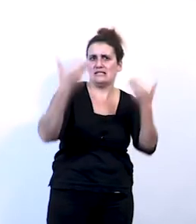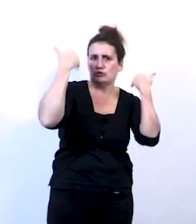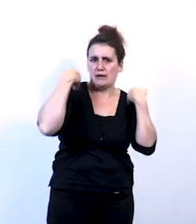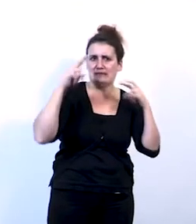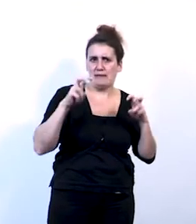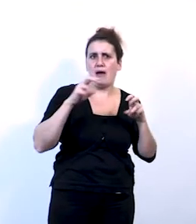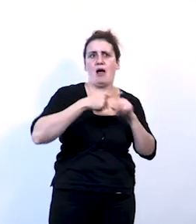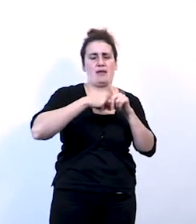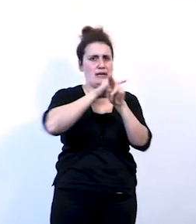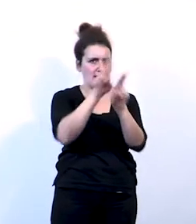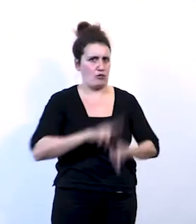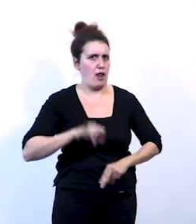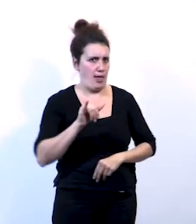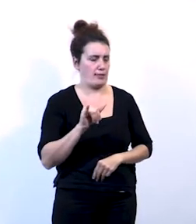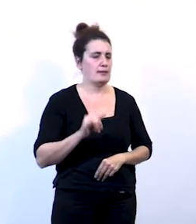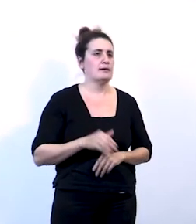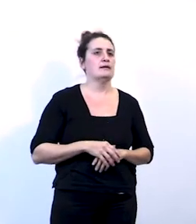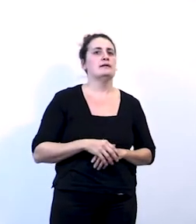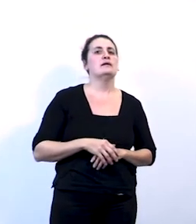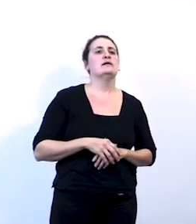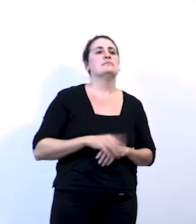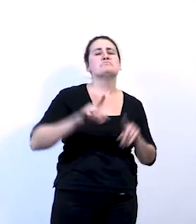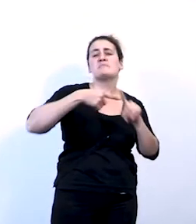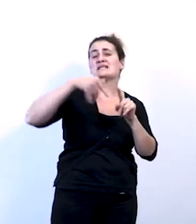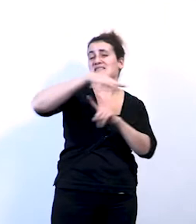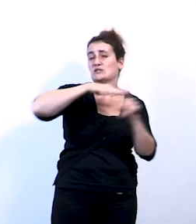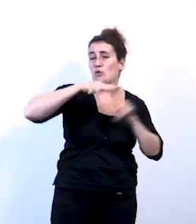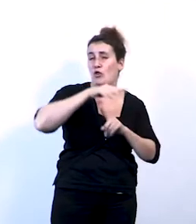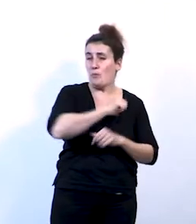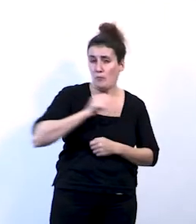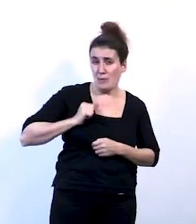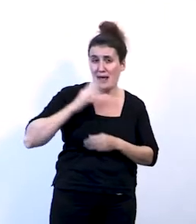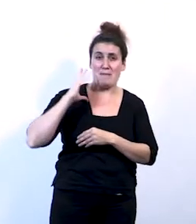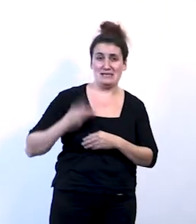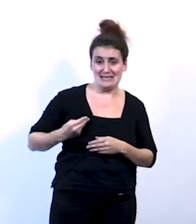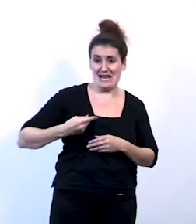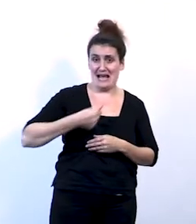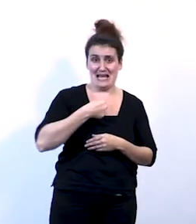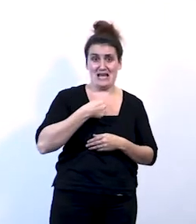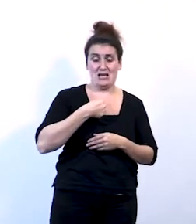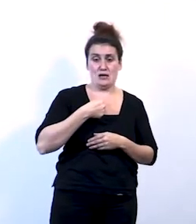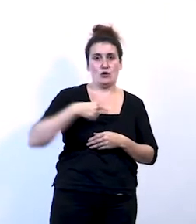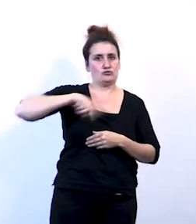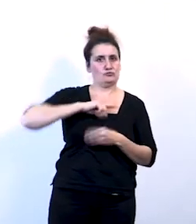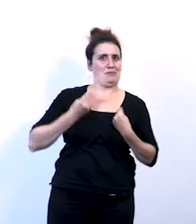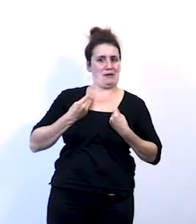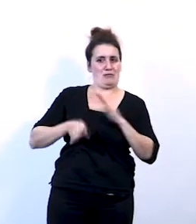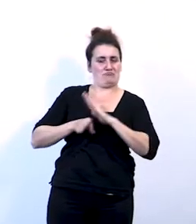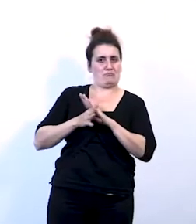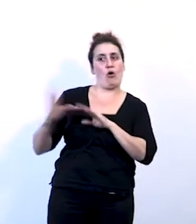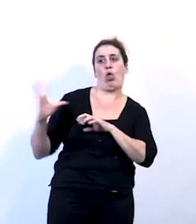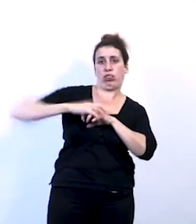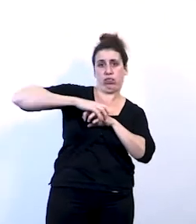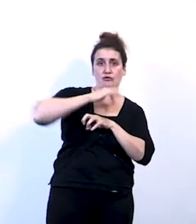internacional, más del contexto propio palestino, que es seguir viviendo bajo ocupación y tener